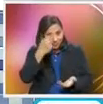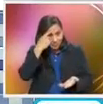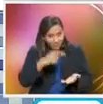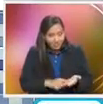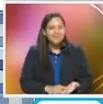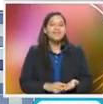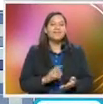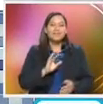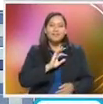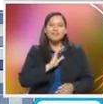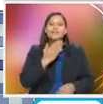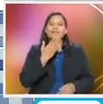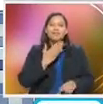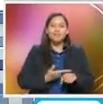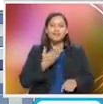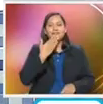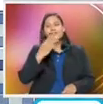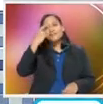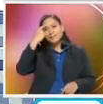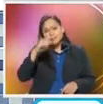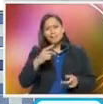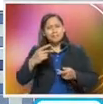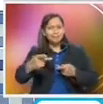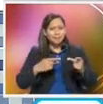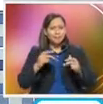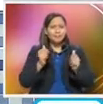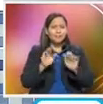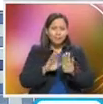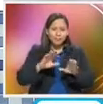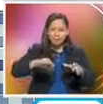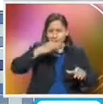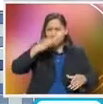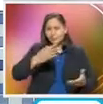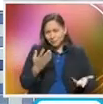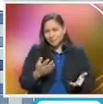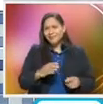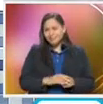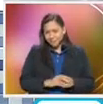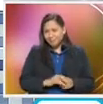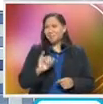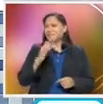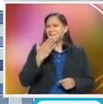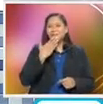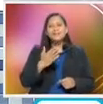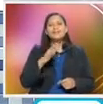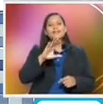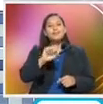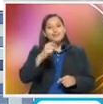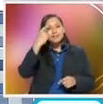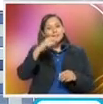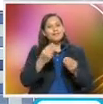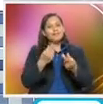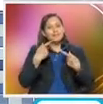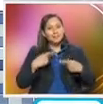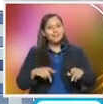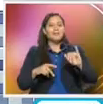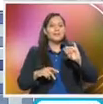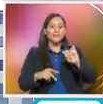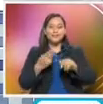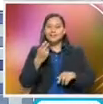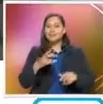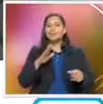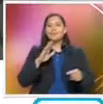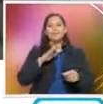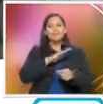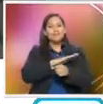se presta muy bien para prepararlo como botana. Queda bien, ¿no? Sí, queda bien. Sí, Y alcanza como dices, para muchas personas. para muchos, sí. Esto llena